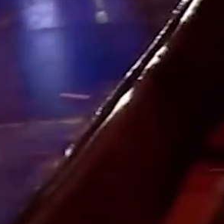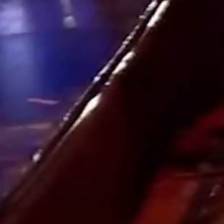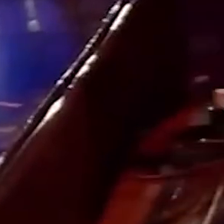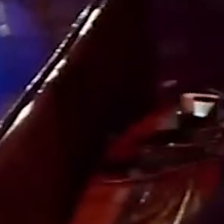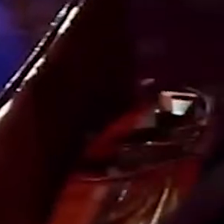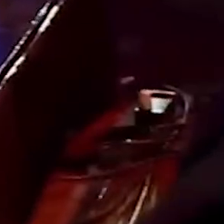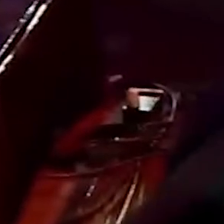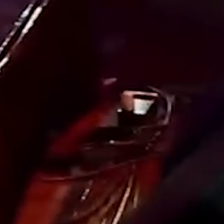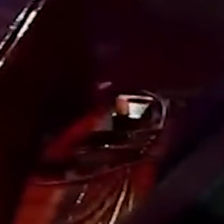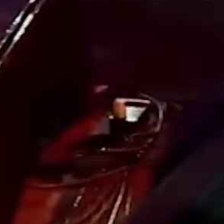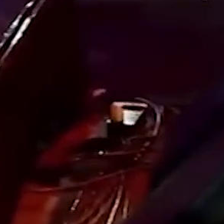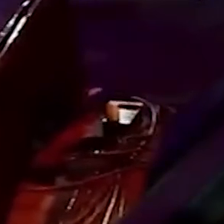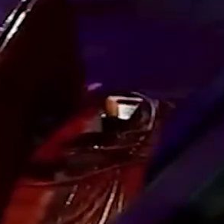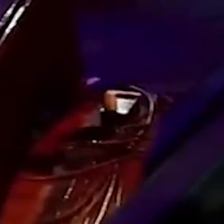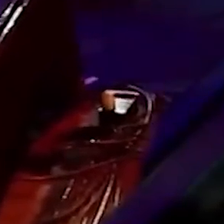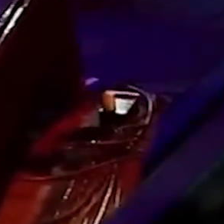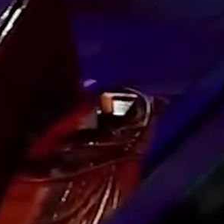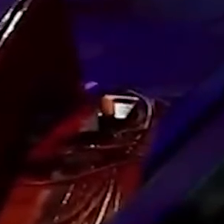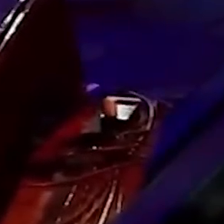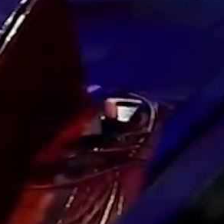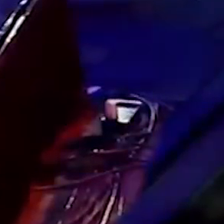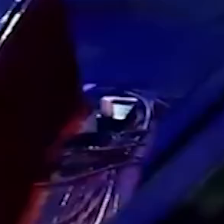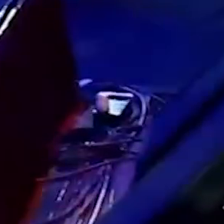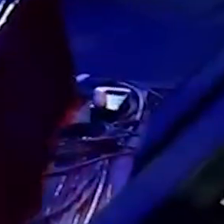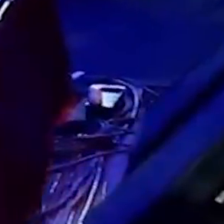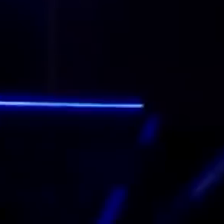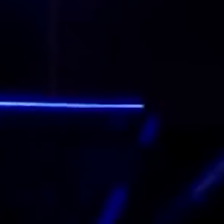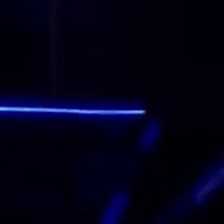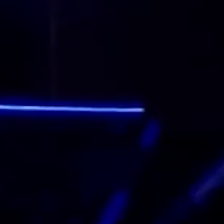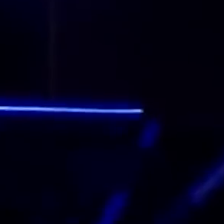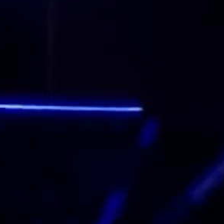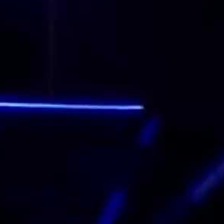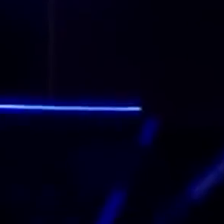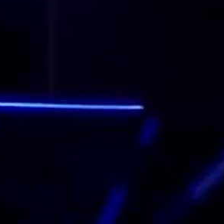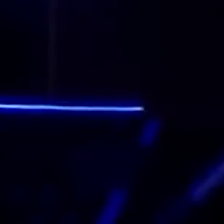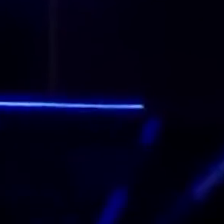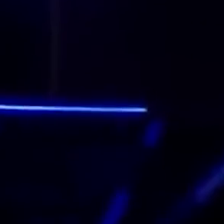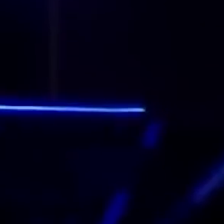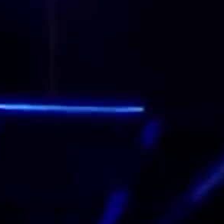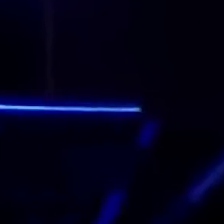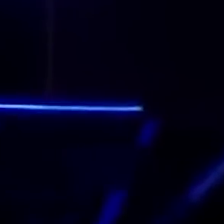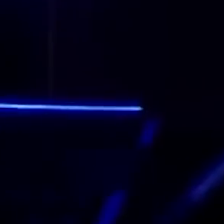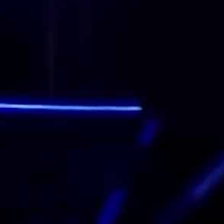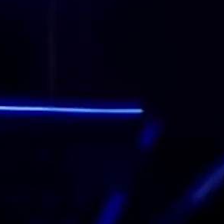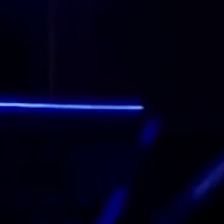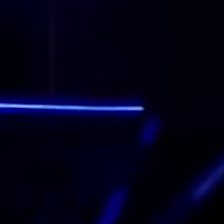roble del camino tus ojos siempre